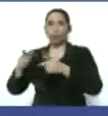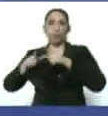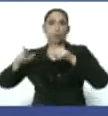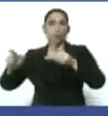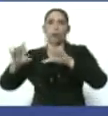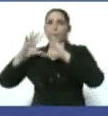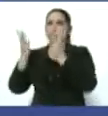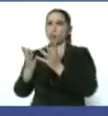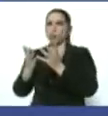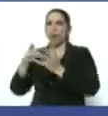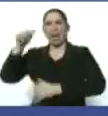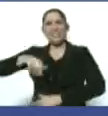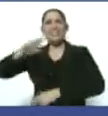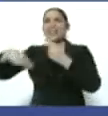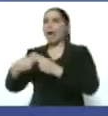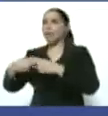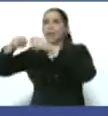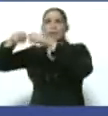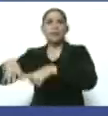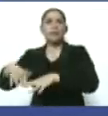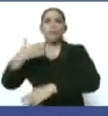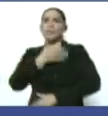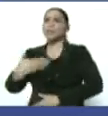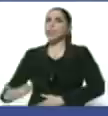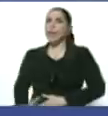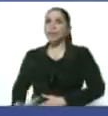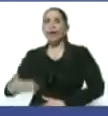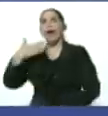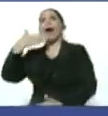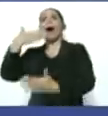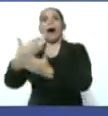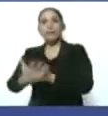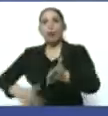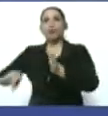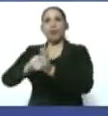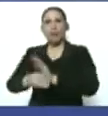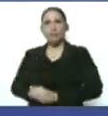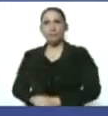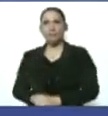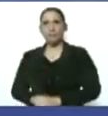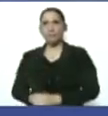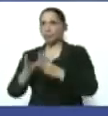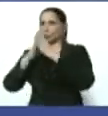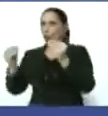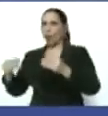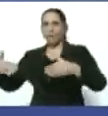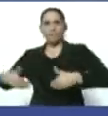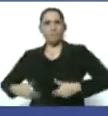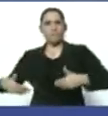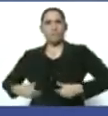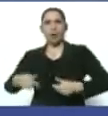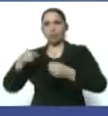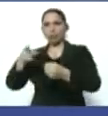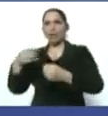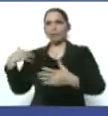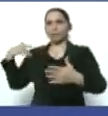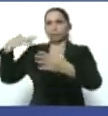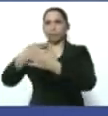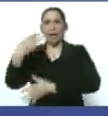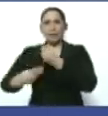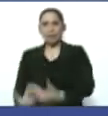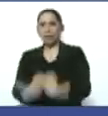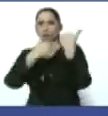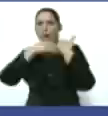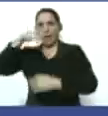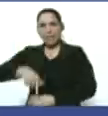que aquí nadie se rinde, presidente. Gracias nuevamente por todo este esfuerzo que se viene haciendo y desde